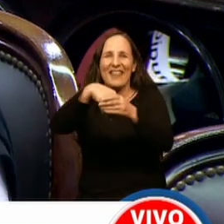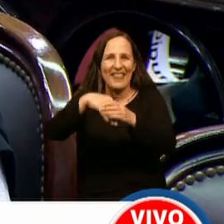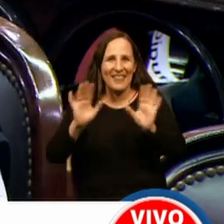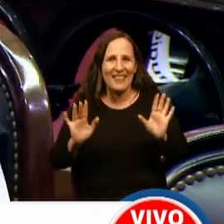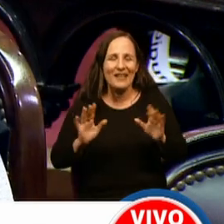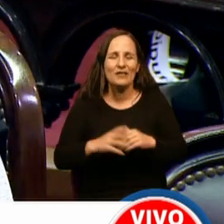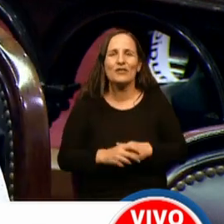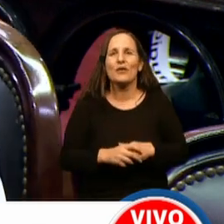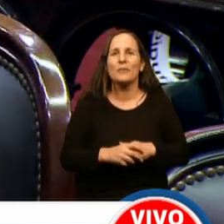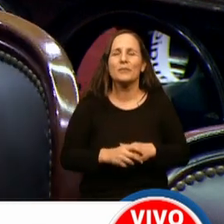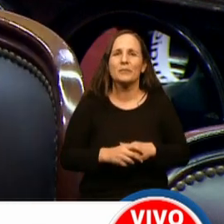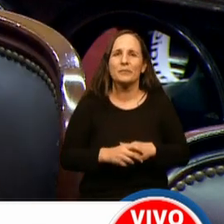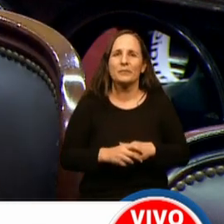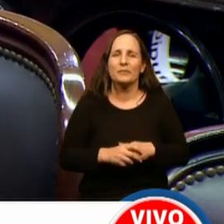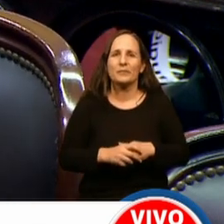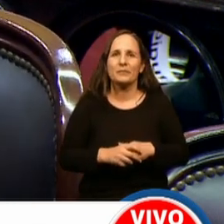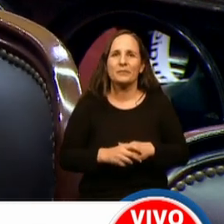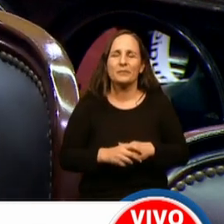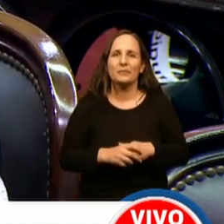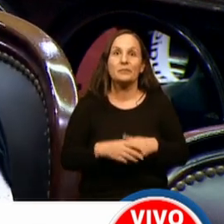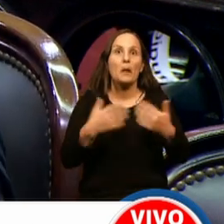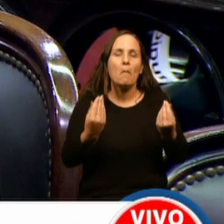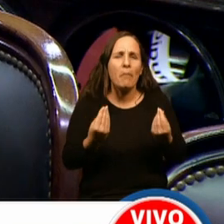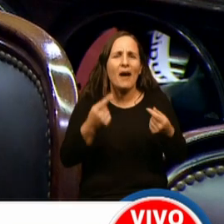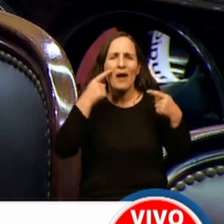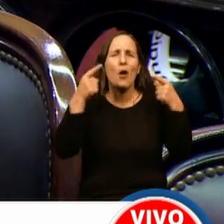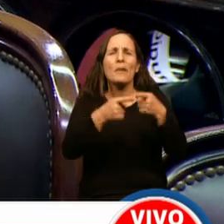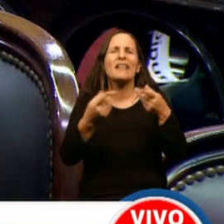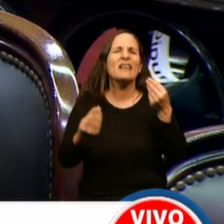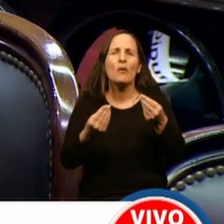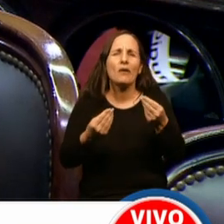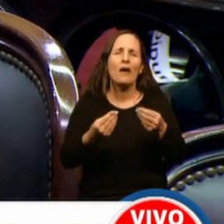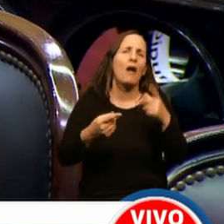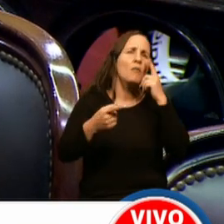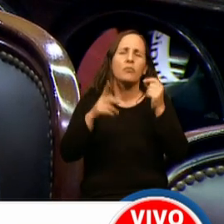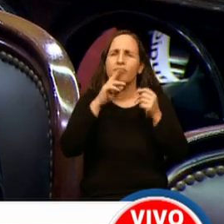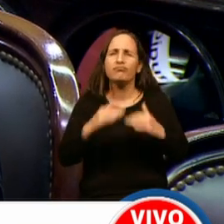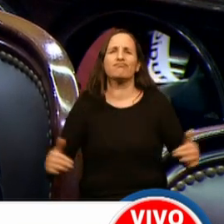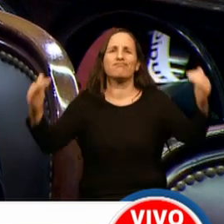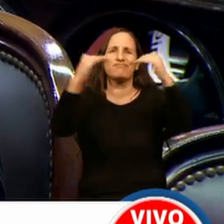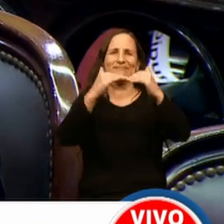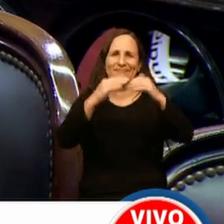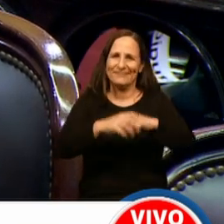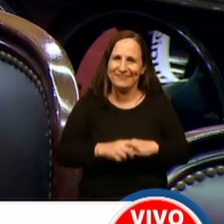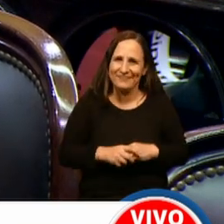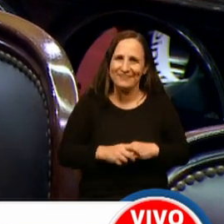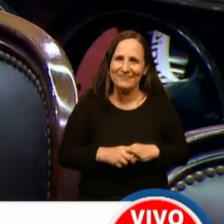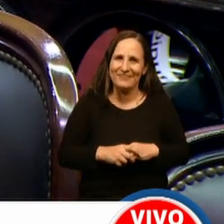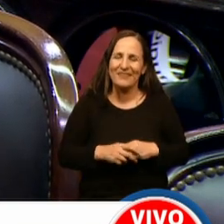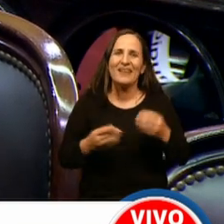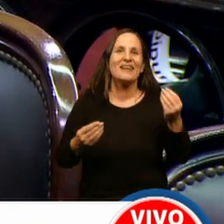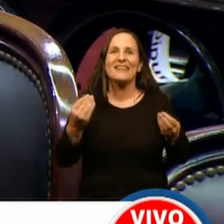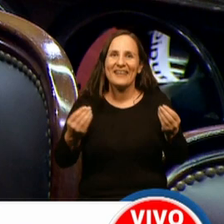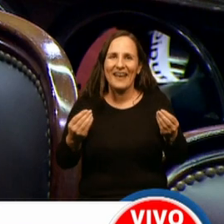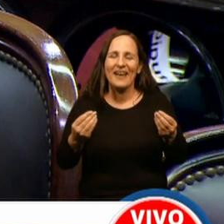paso y así dar un paso más hacia la igualdad y la equidad de género y lograr garantizar en forma integral